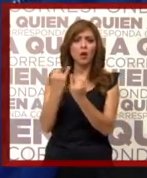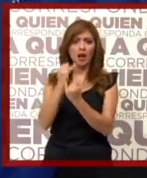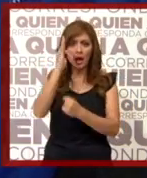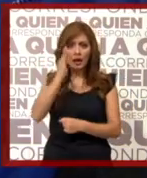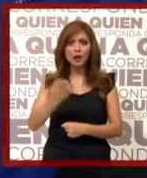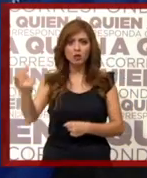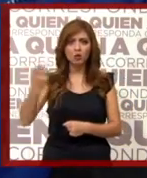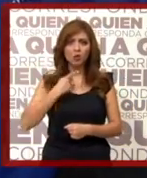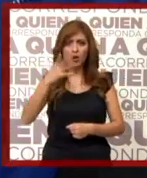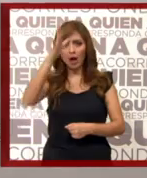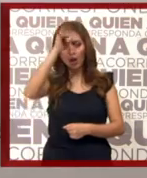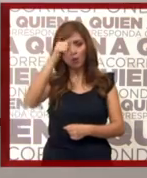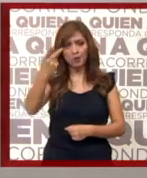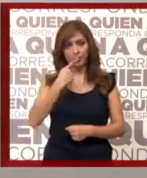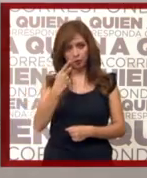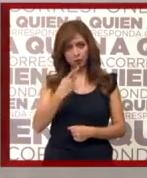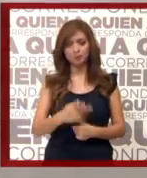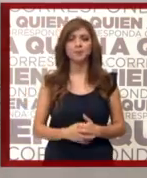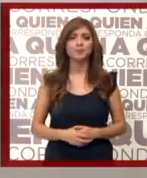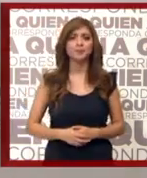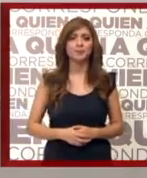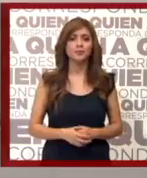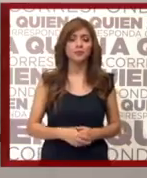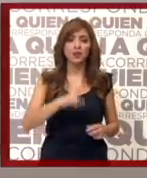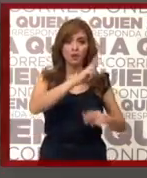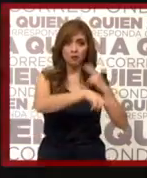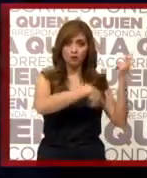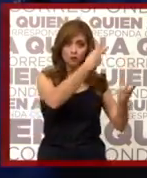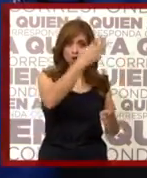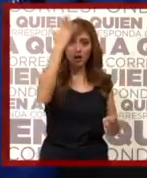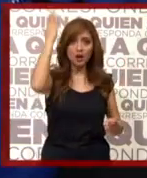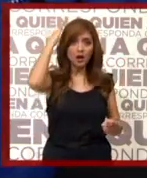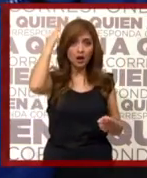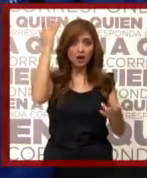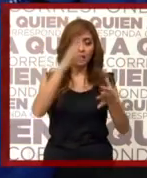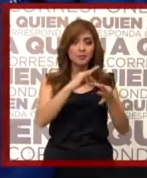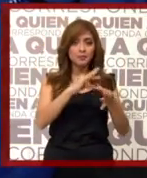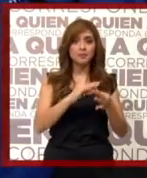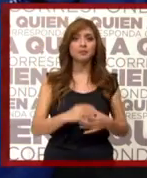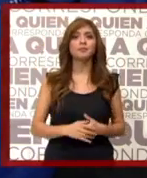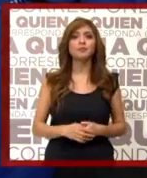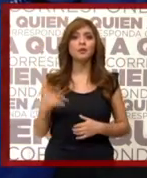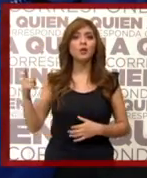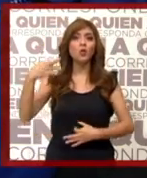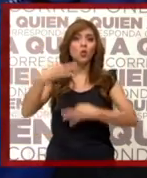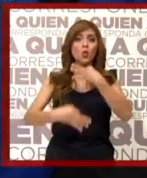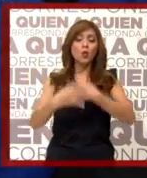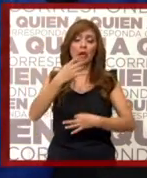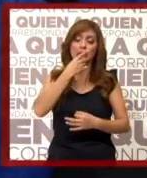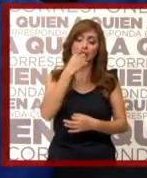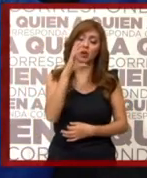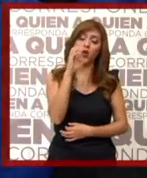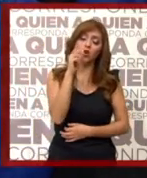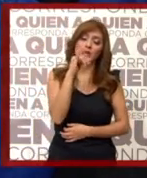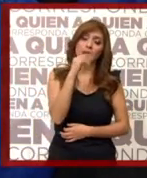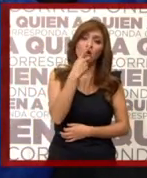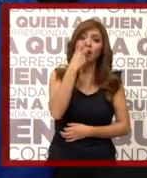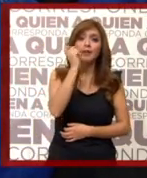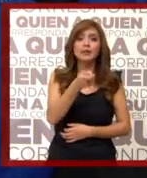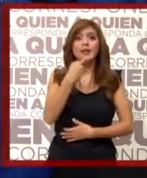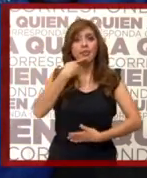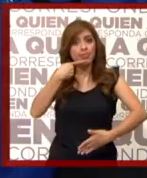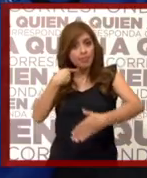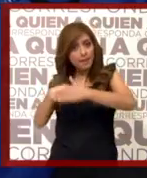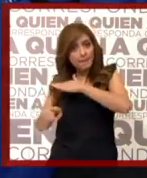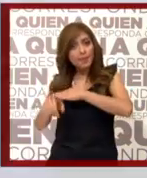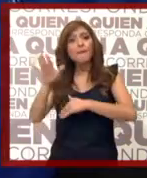el diálogo bien conmigo. Asegura que acudió a las autoridades. Y pues nos dijo el juez conciliador que pues la verdad pues que metiéramos demanda, que porque